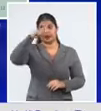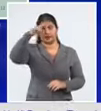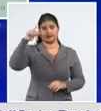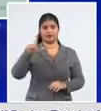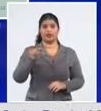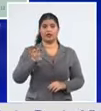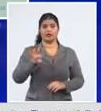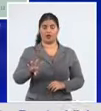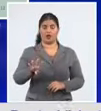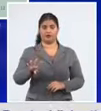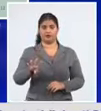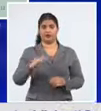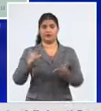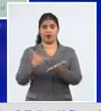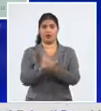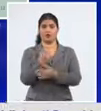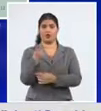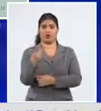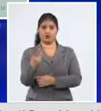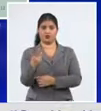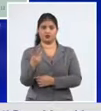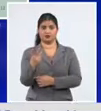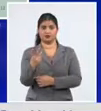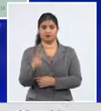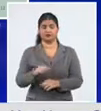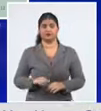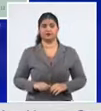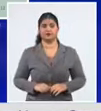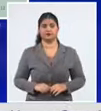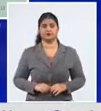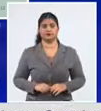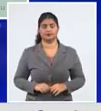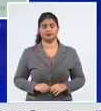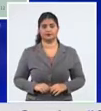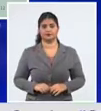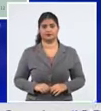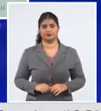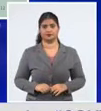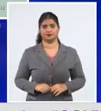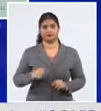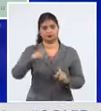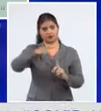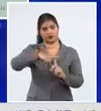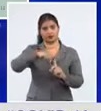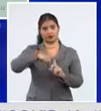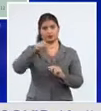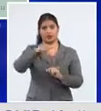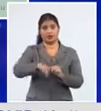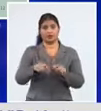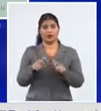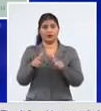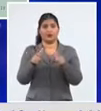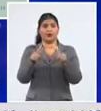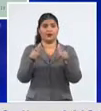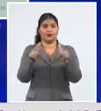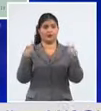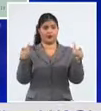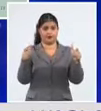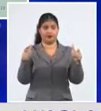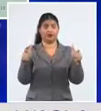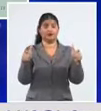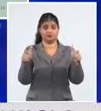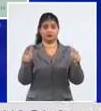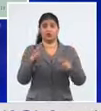2, dispersos en el territorio. Las Tunas incrementó ayer 48 más,